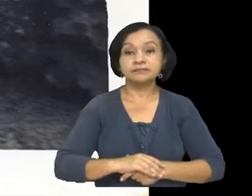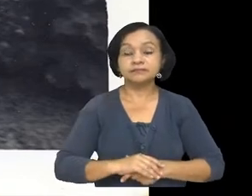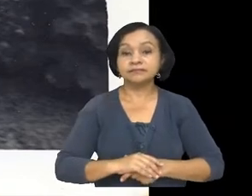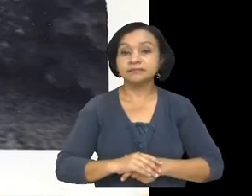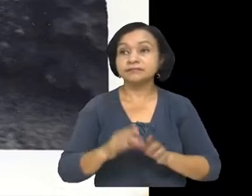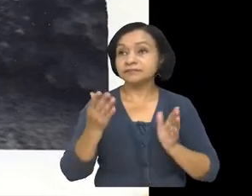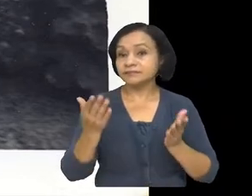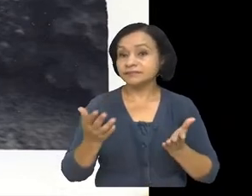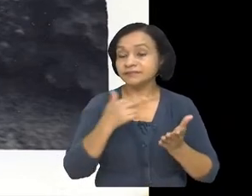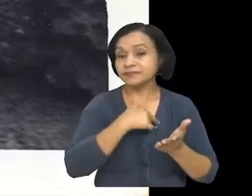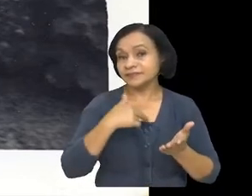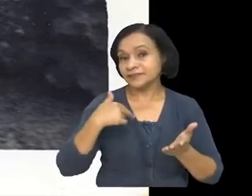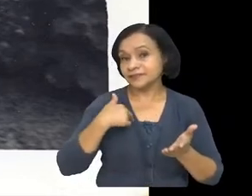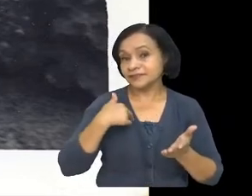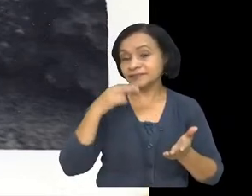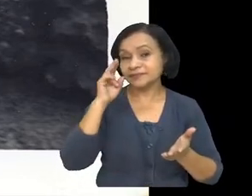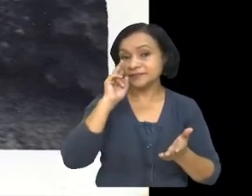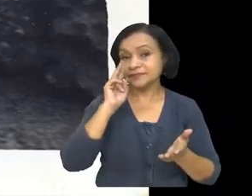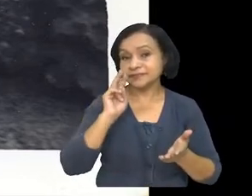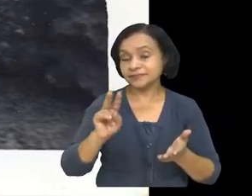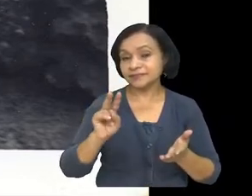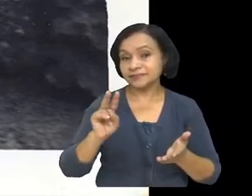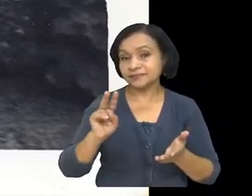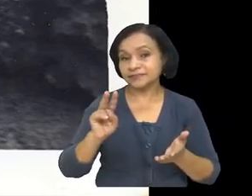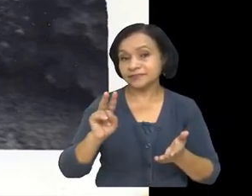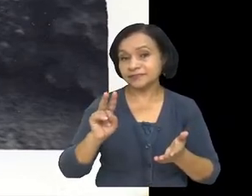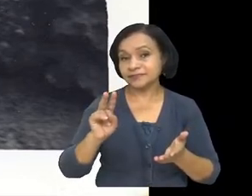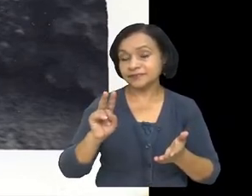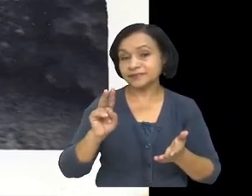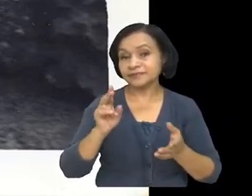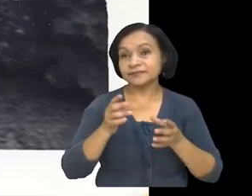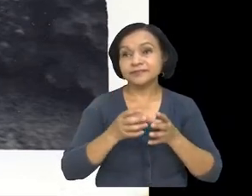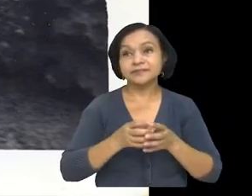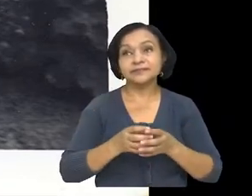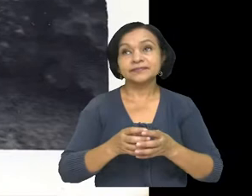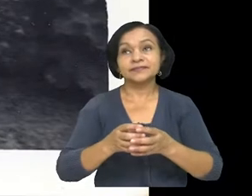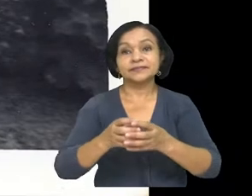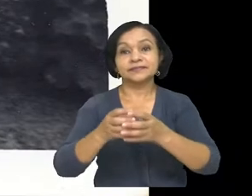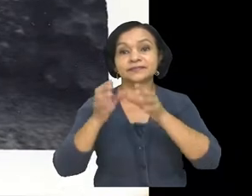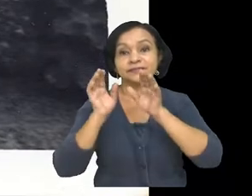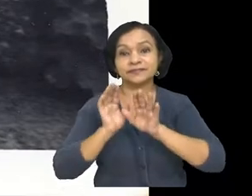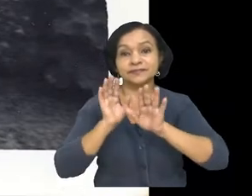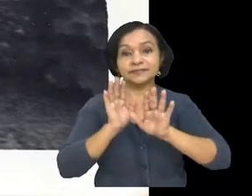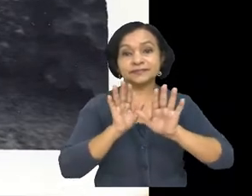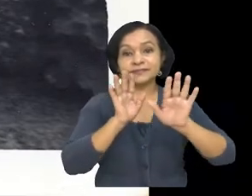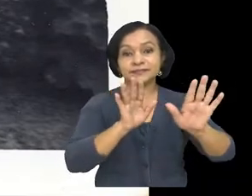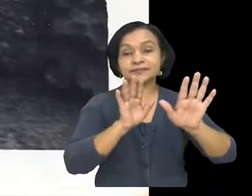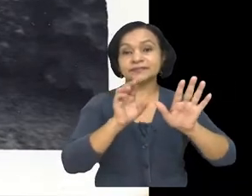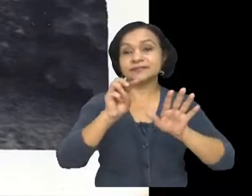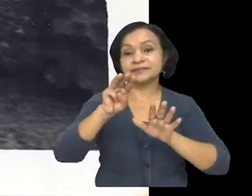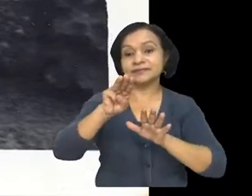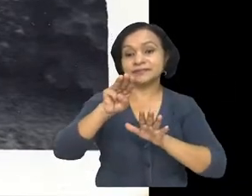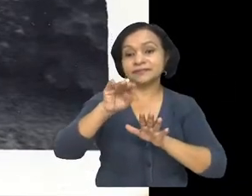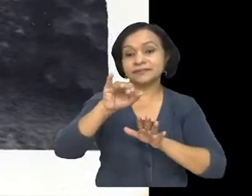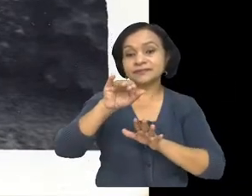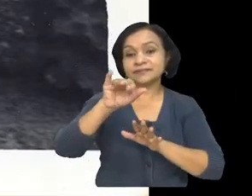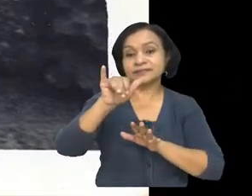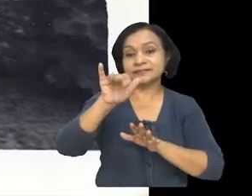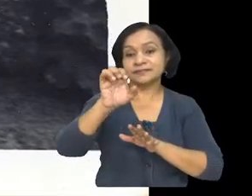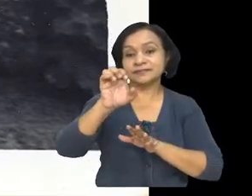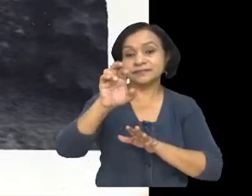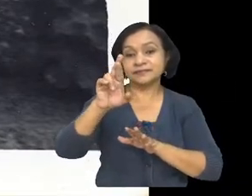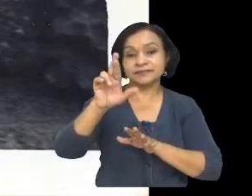pues. fíjate que ese fue el propio día que nos, ajá, fuimos al repliegue. Ajá. Ese es doña Mireya Torres, que era una de las